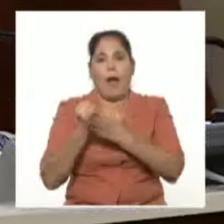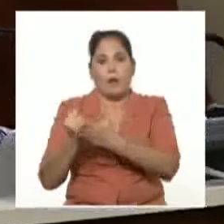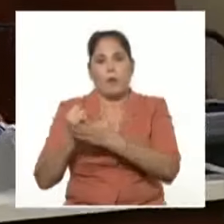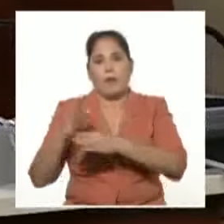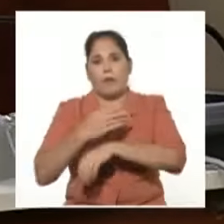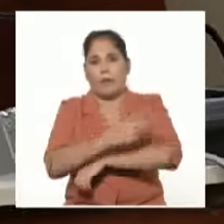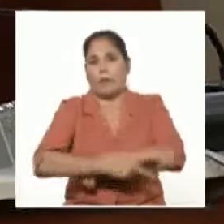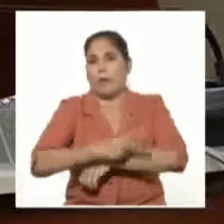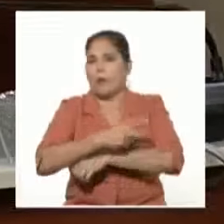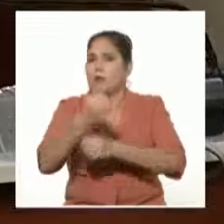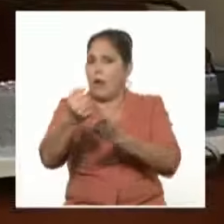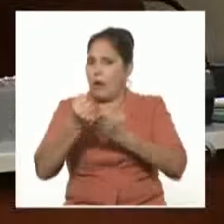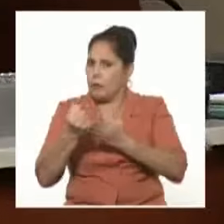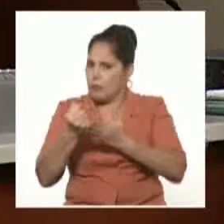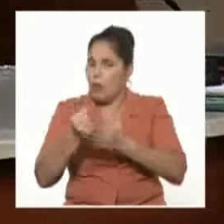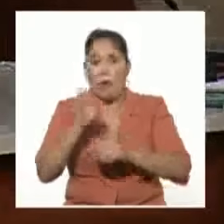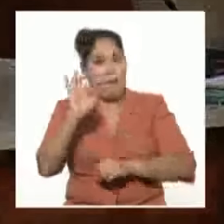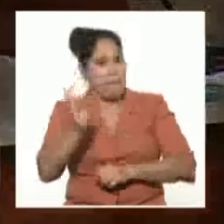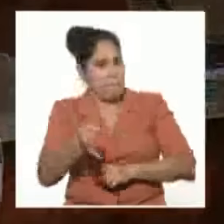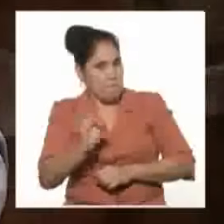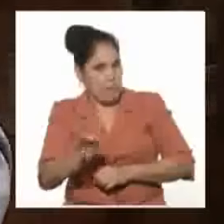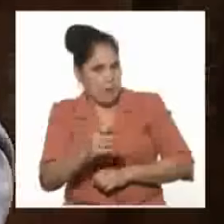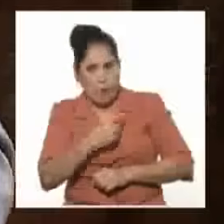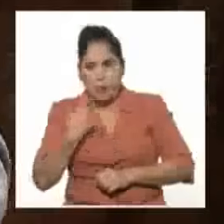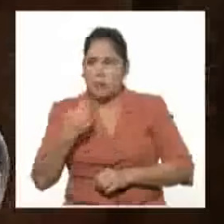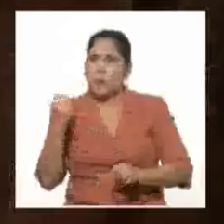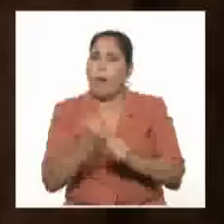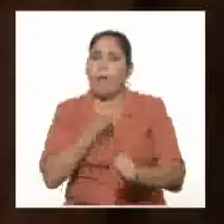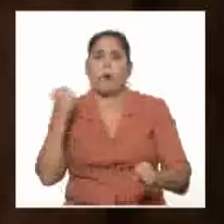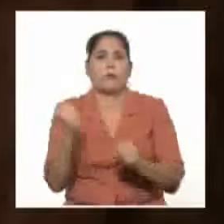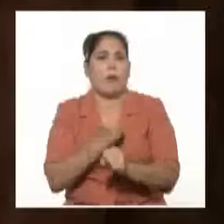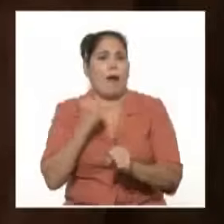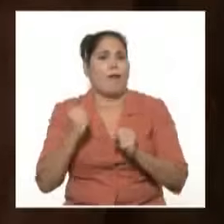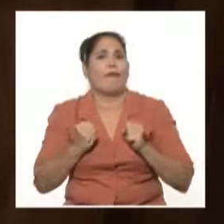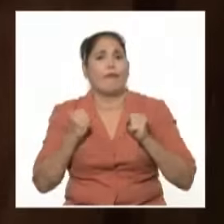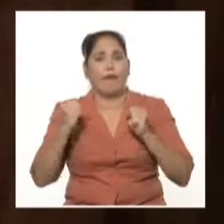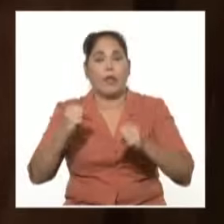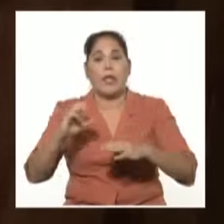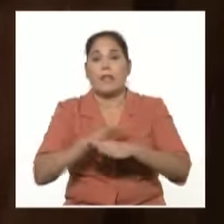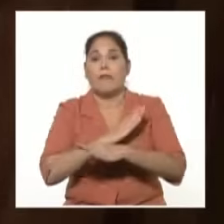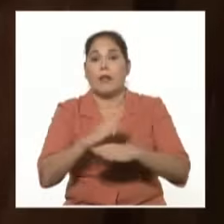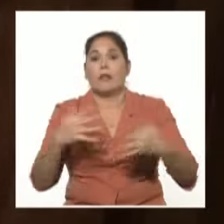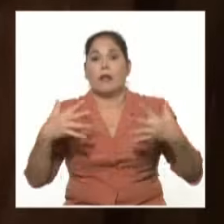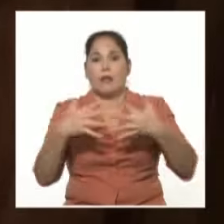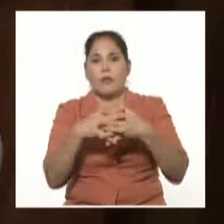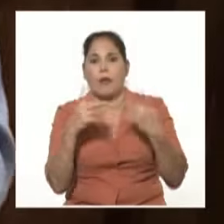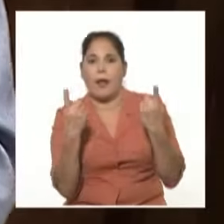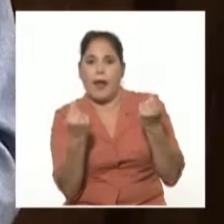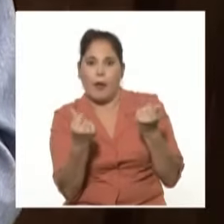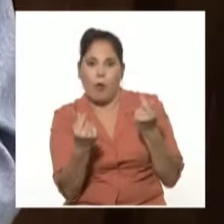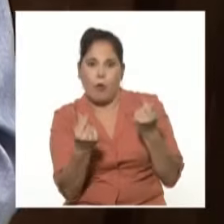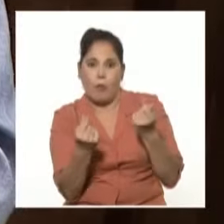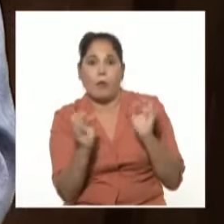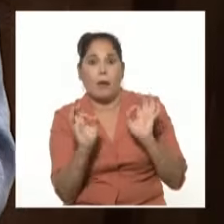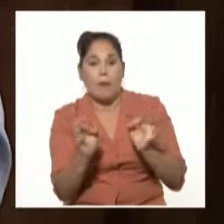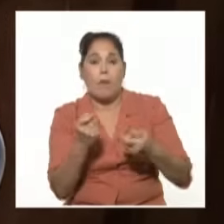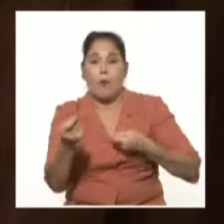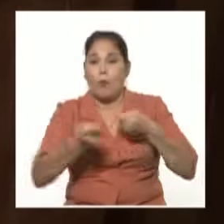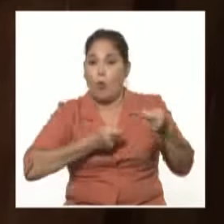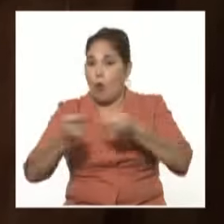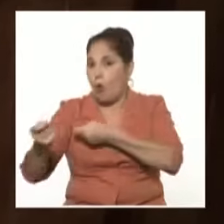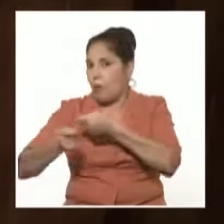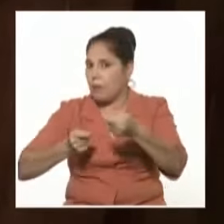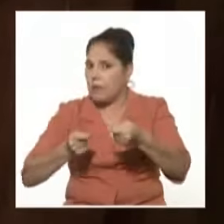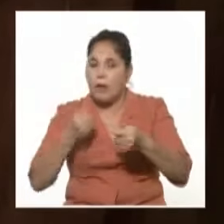internacional. Al mismo tiempo, trabajaremos activamente para diversificar las relaciones económicas y comerciales